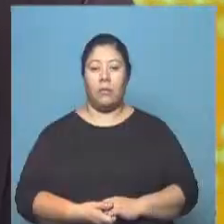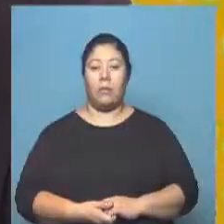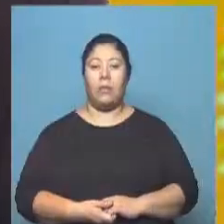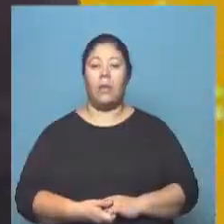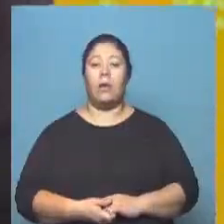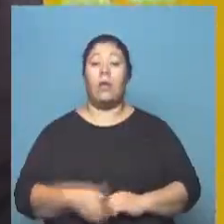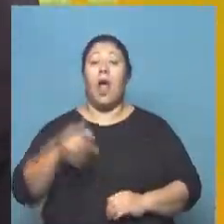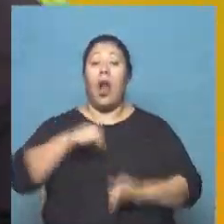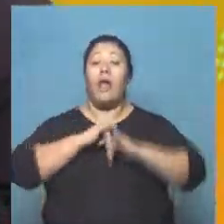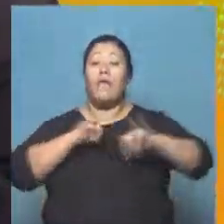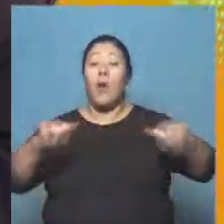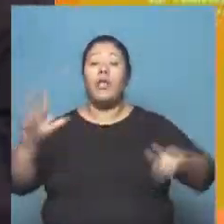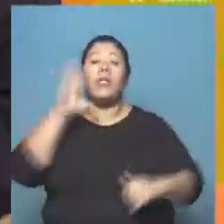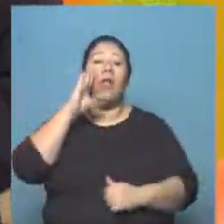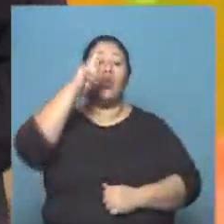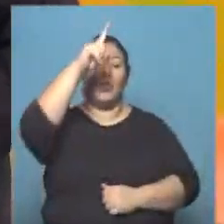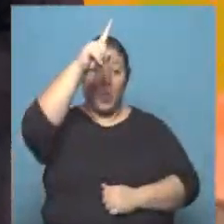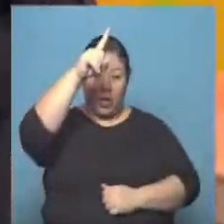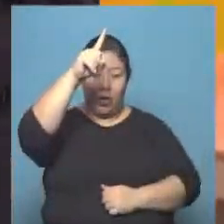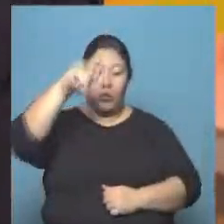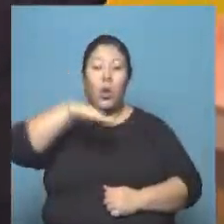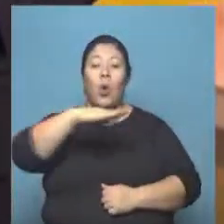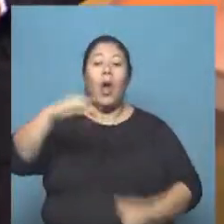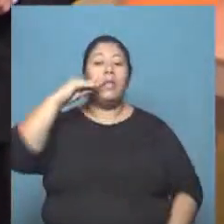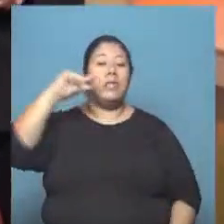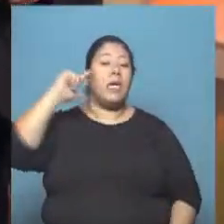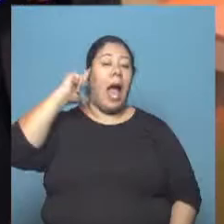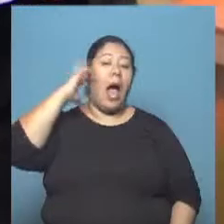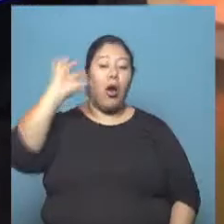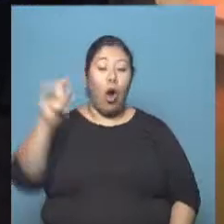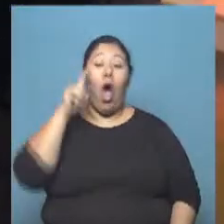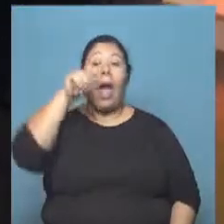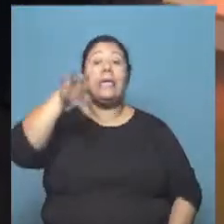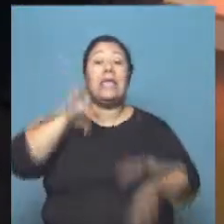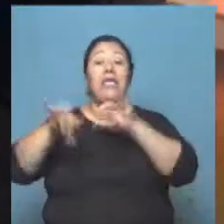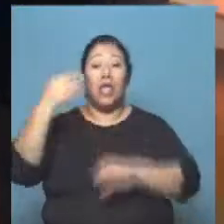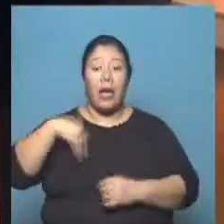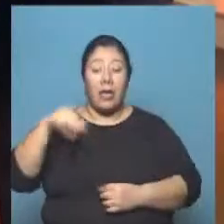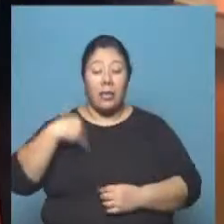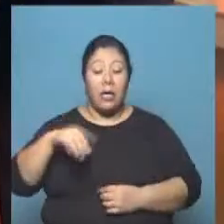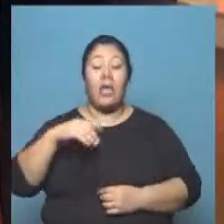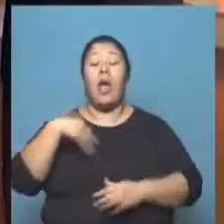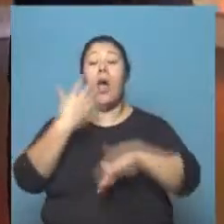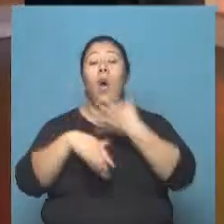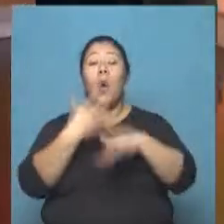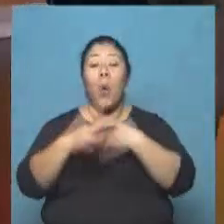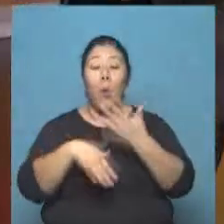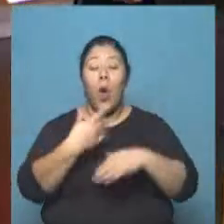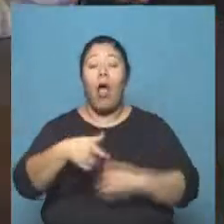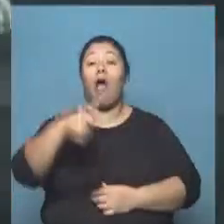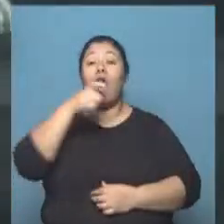Información nos lleva a Chicago, allí en los Estados Unidos, donde la Argentina juega la Copa América Centenario. Maxi, ya tenemos al Tata Martino